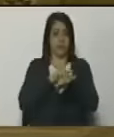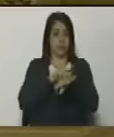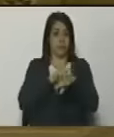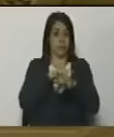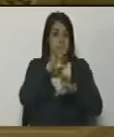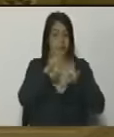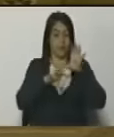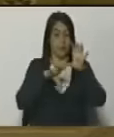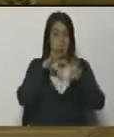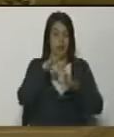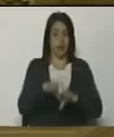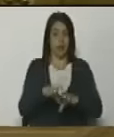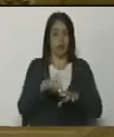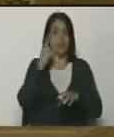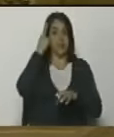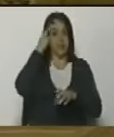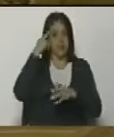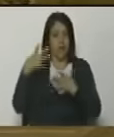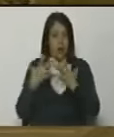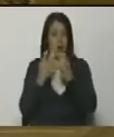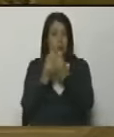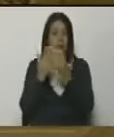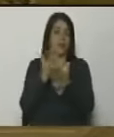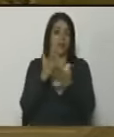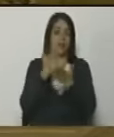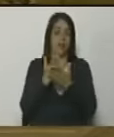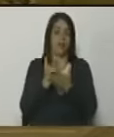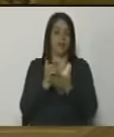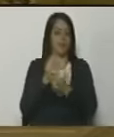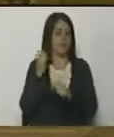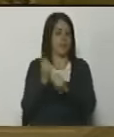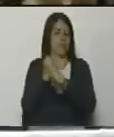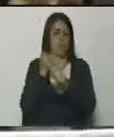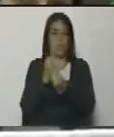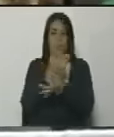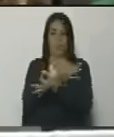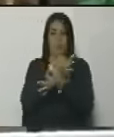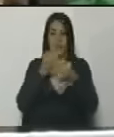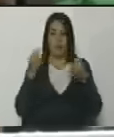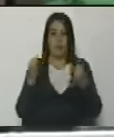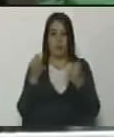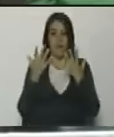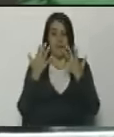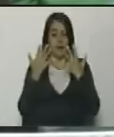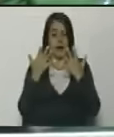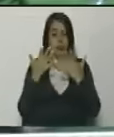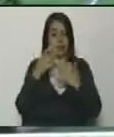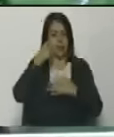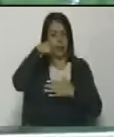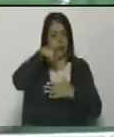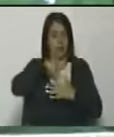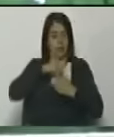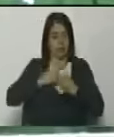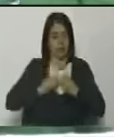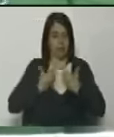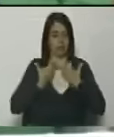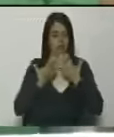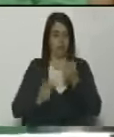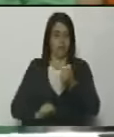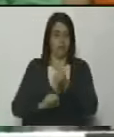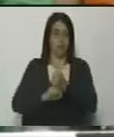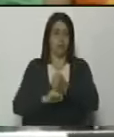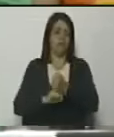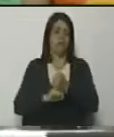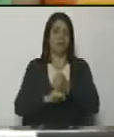medicina veterinaria, que sé que los acompañan siempre y hacen una labor maravillosa con sus manos y con su espíritu de